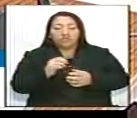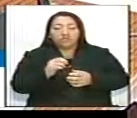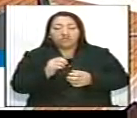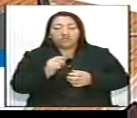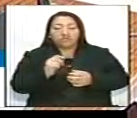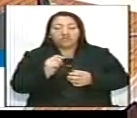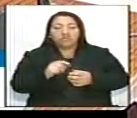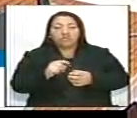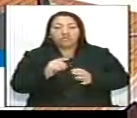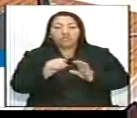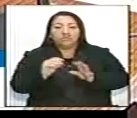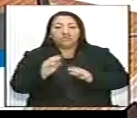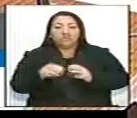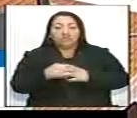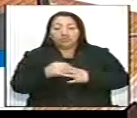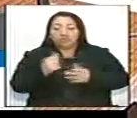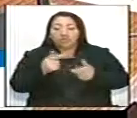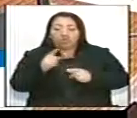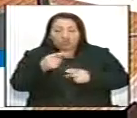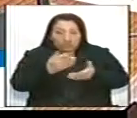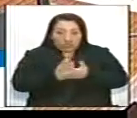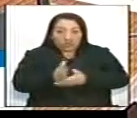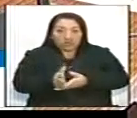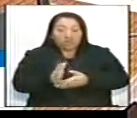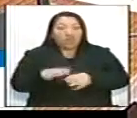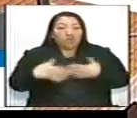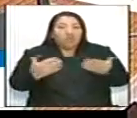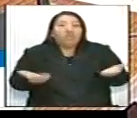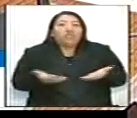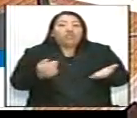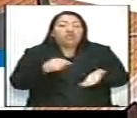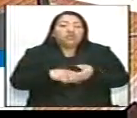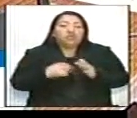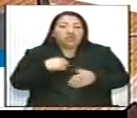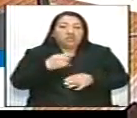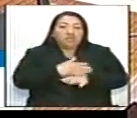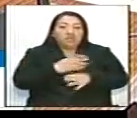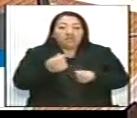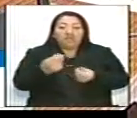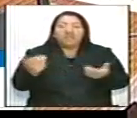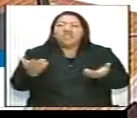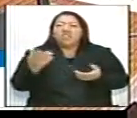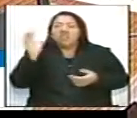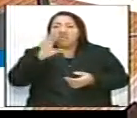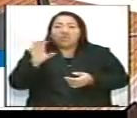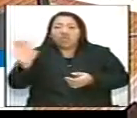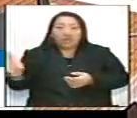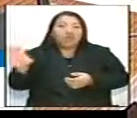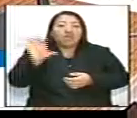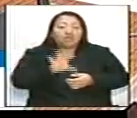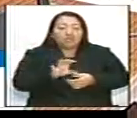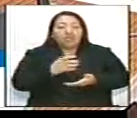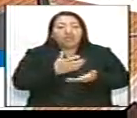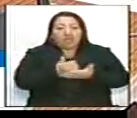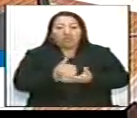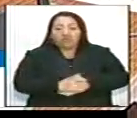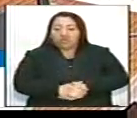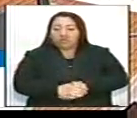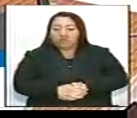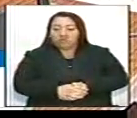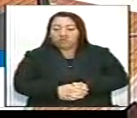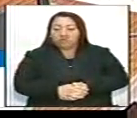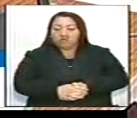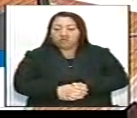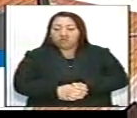de distritos se incorporaron oportuna y correctamente, es decir, donde se disponía el recurso según el Decreto Supremo 026, la